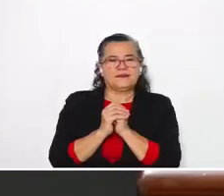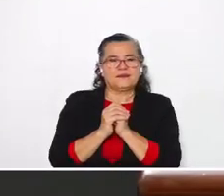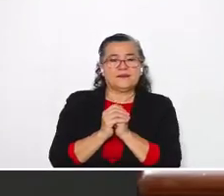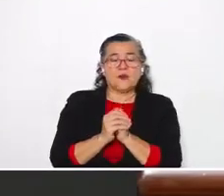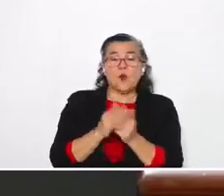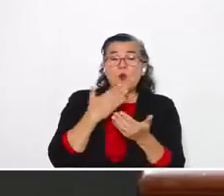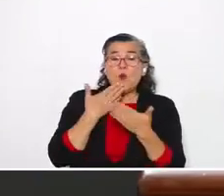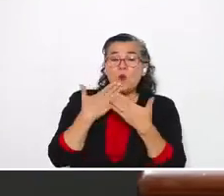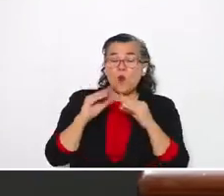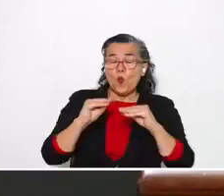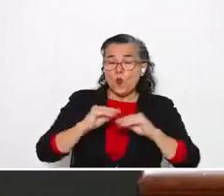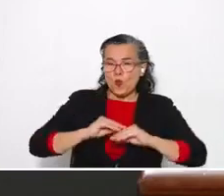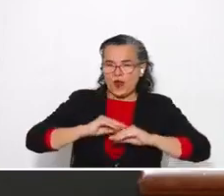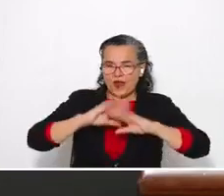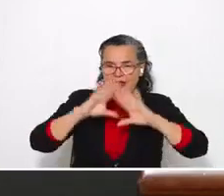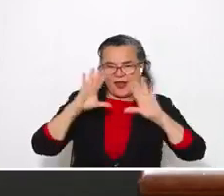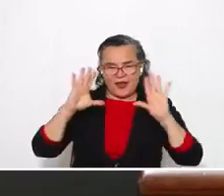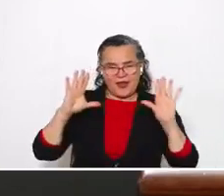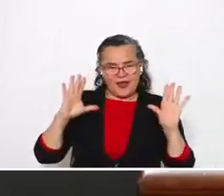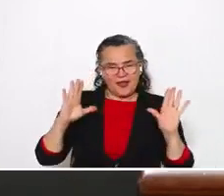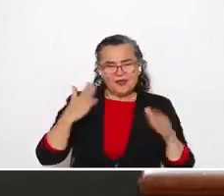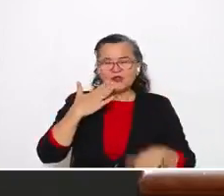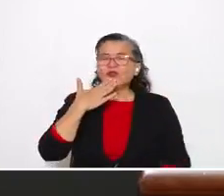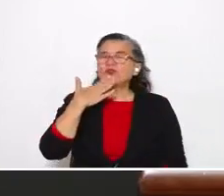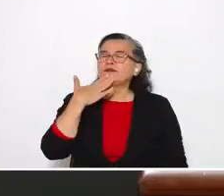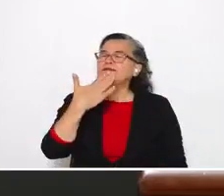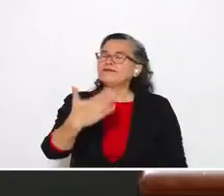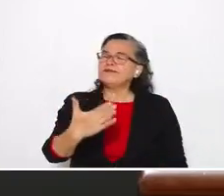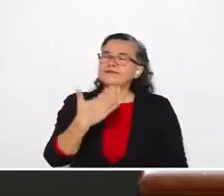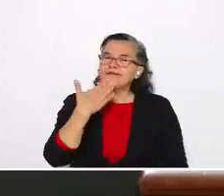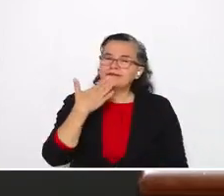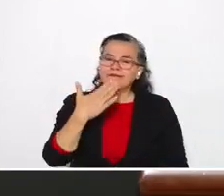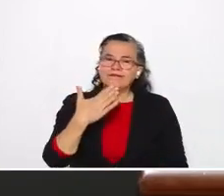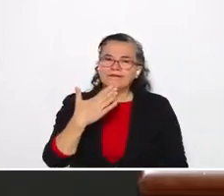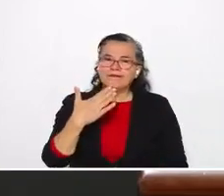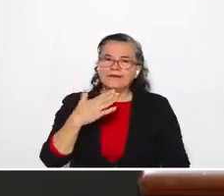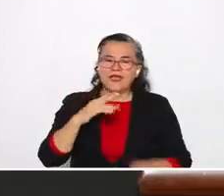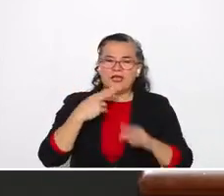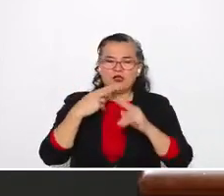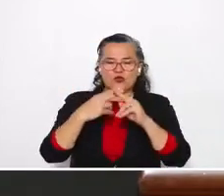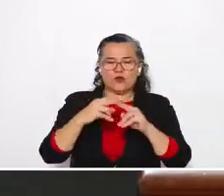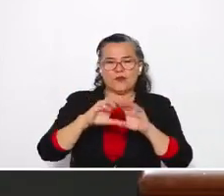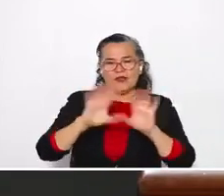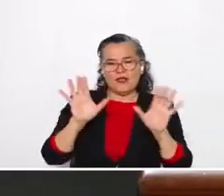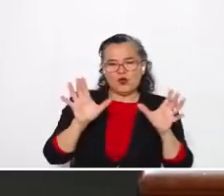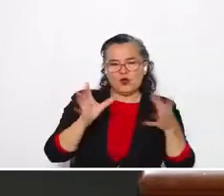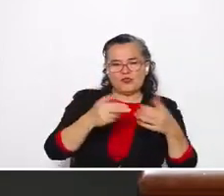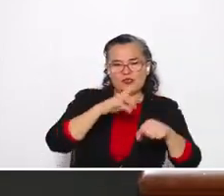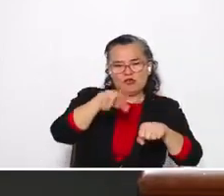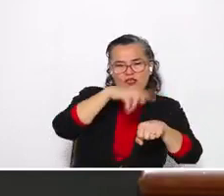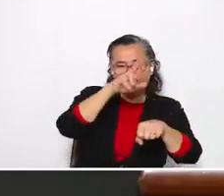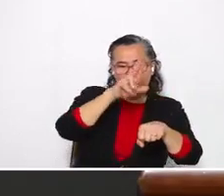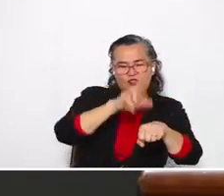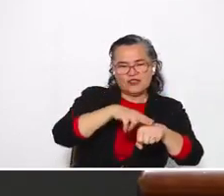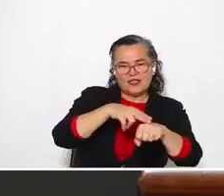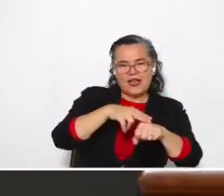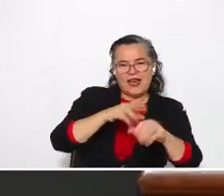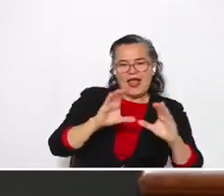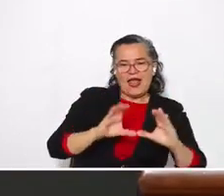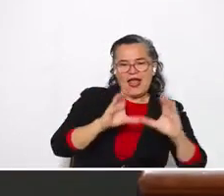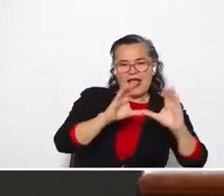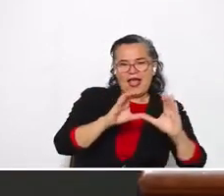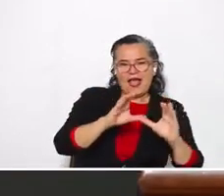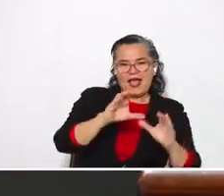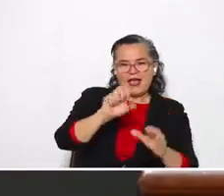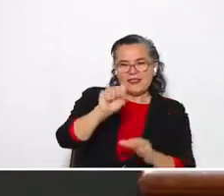Muy buenos días. Agradezco en nombre del Consejo Nacional de Acreditación, del SINAES